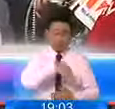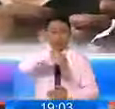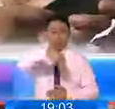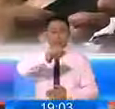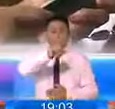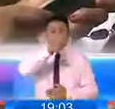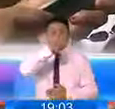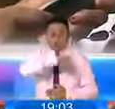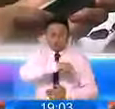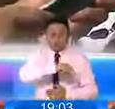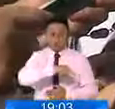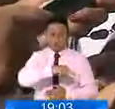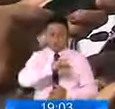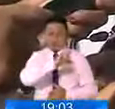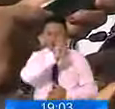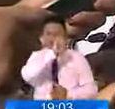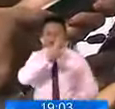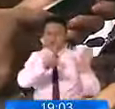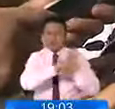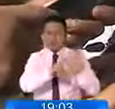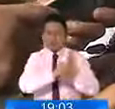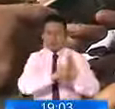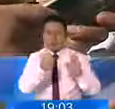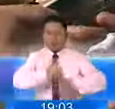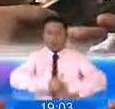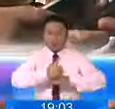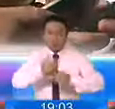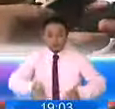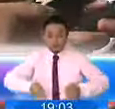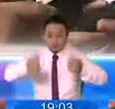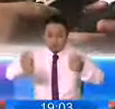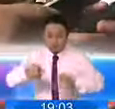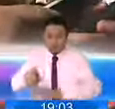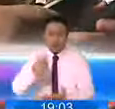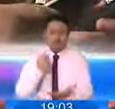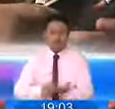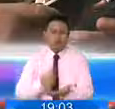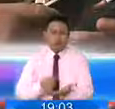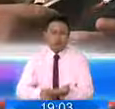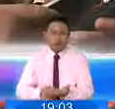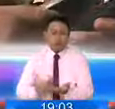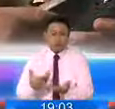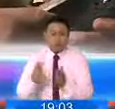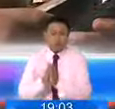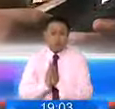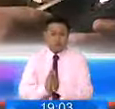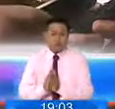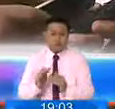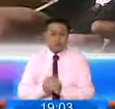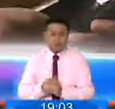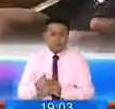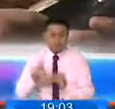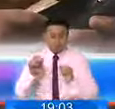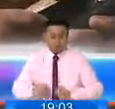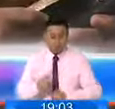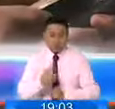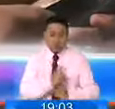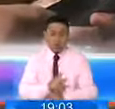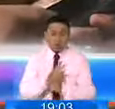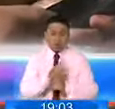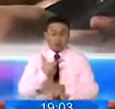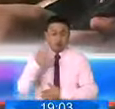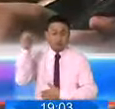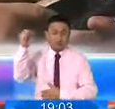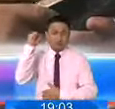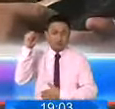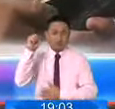Vicuña, estamos llevando a la autoridad competente para que sea esta que analice y estamos solicitando que se pueda proteger los